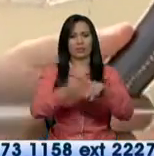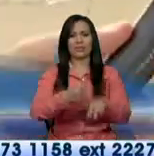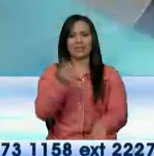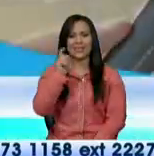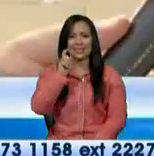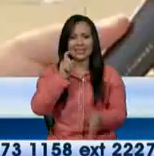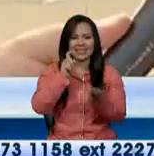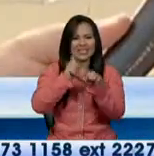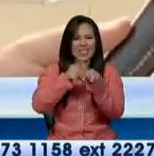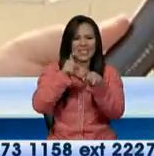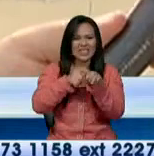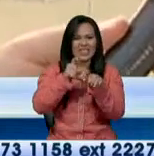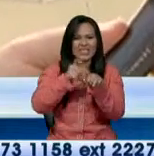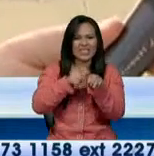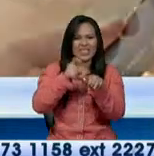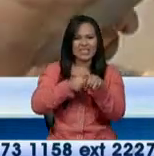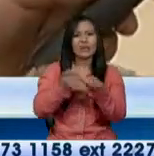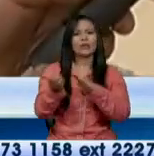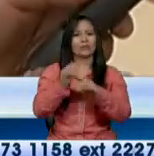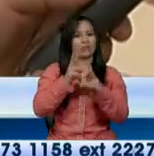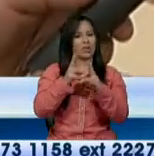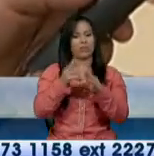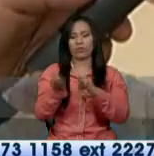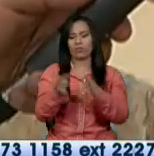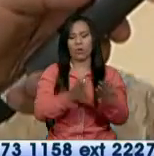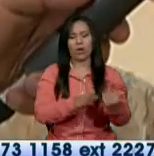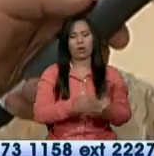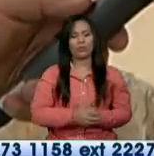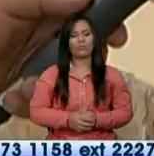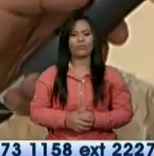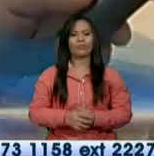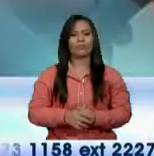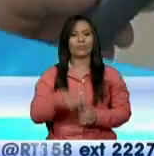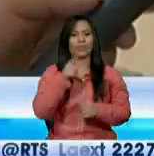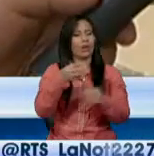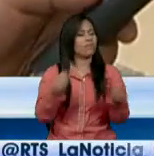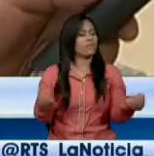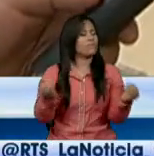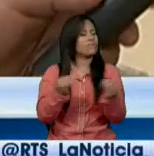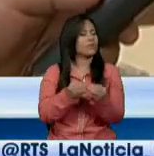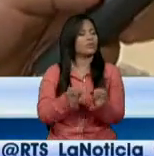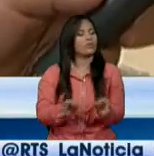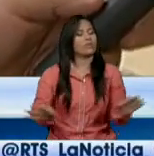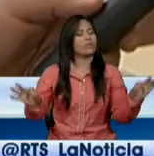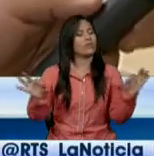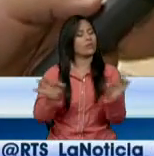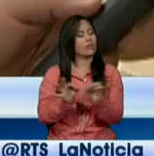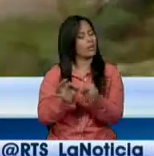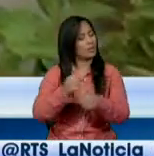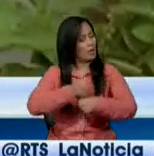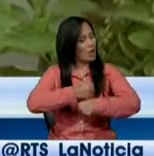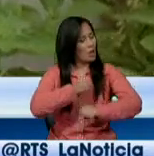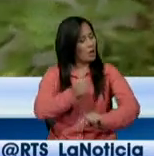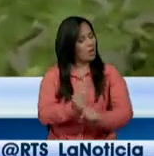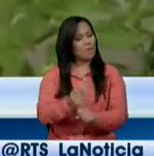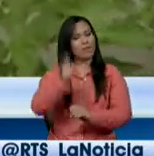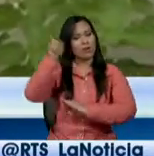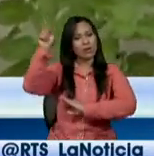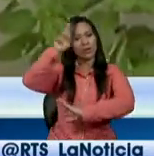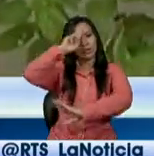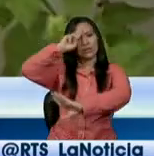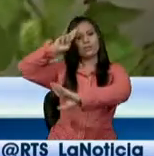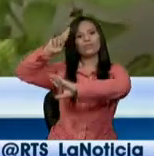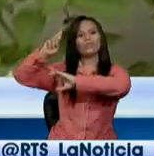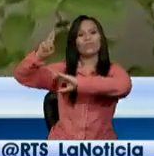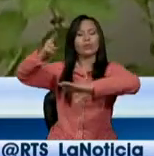después de 3 meses, 4 meses, igual va a ser el mismo efecto. Es la más importante de las obras que pueda hacer